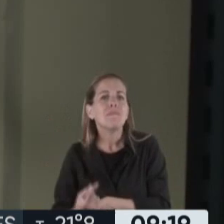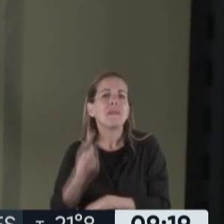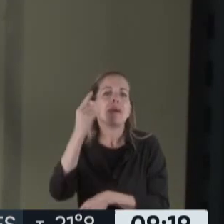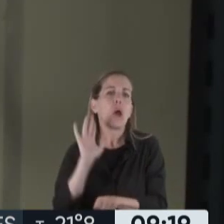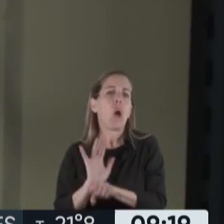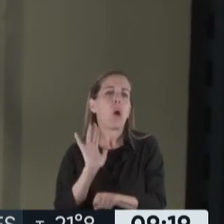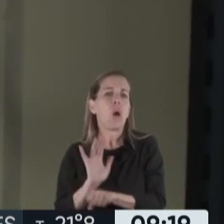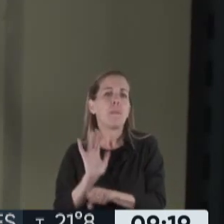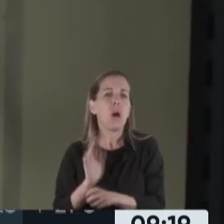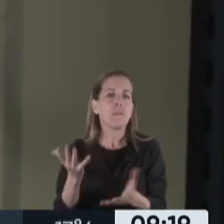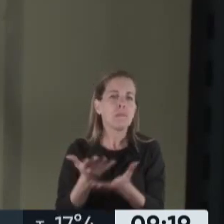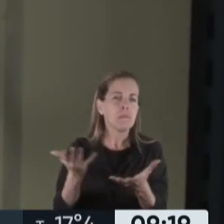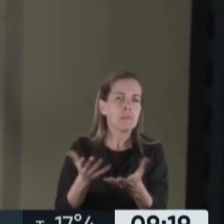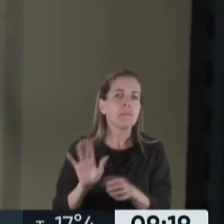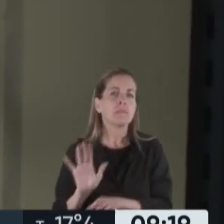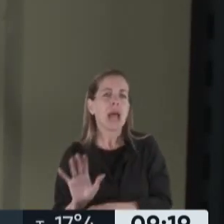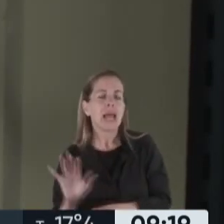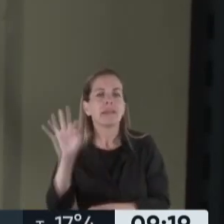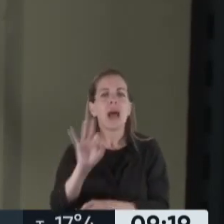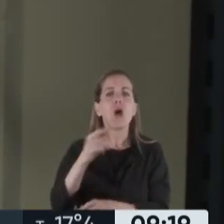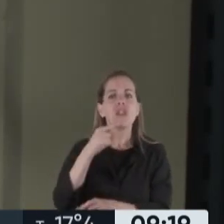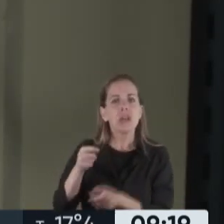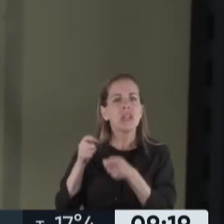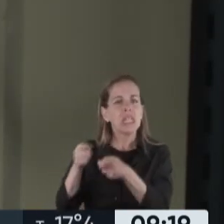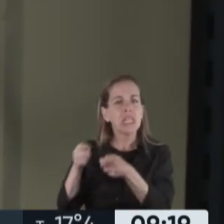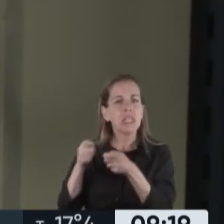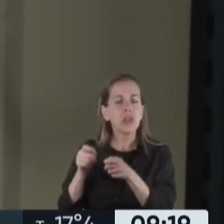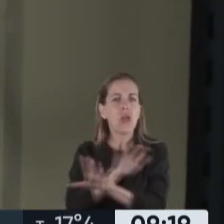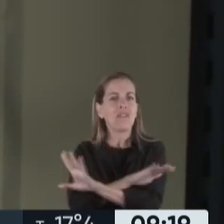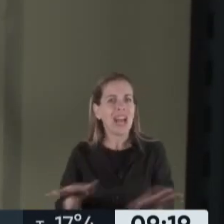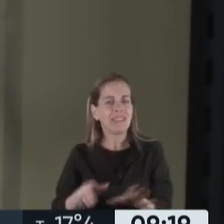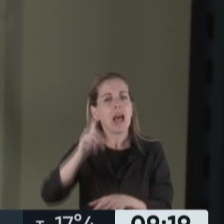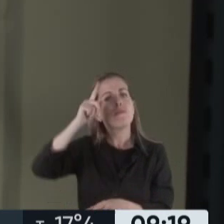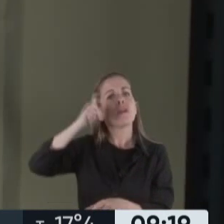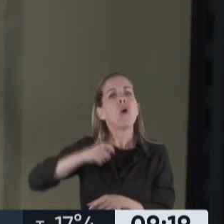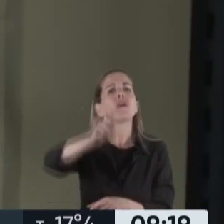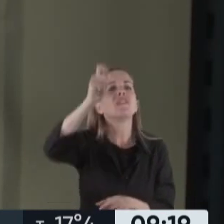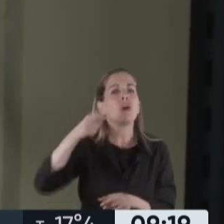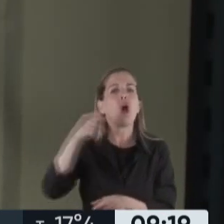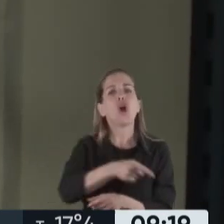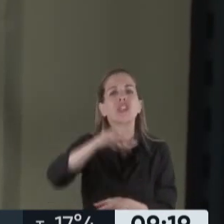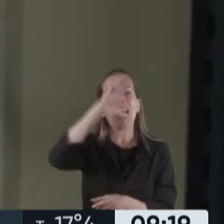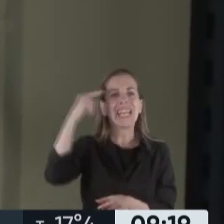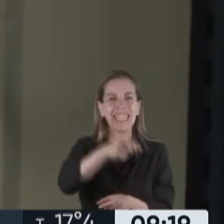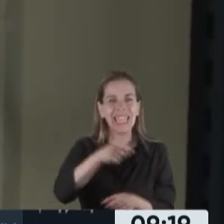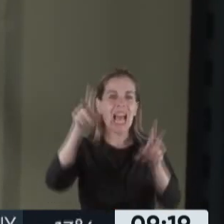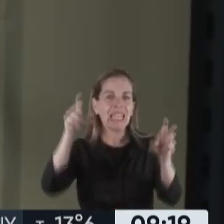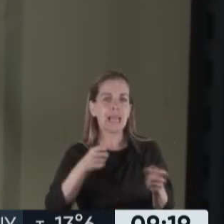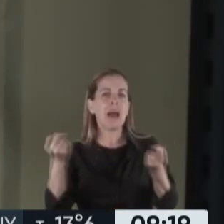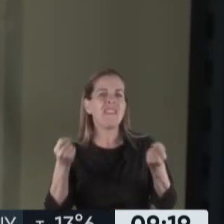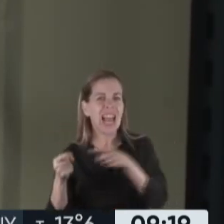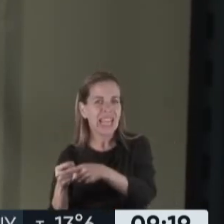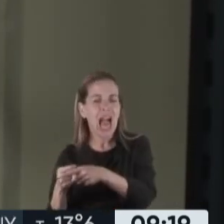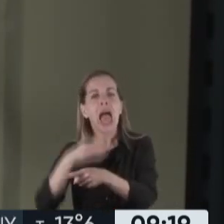o por lo menos insistió en la necesidad de parar el juicio de vialidad para que haya paz social en la Argentina, luego